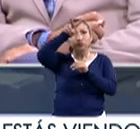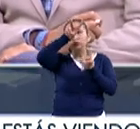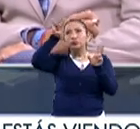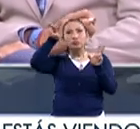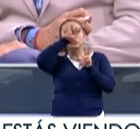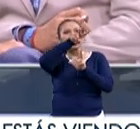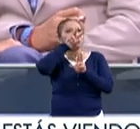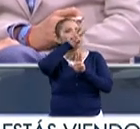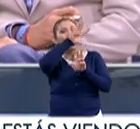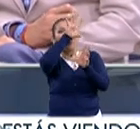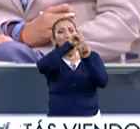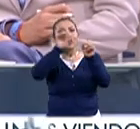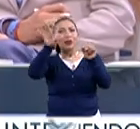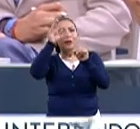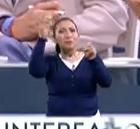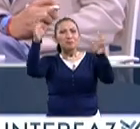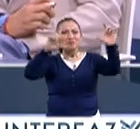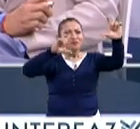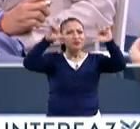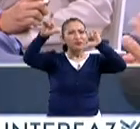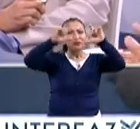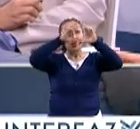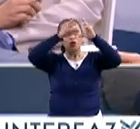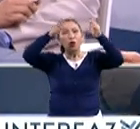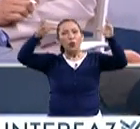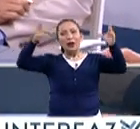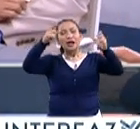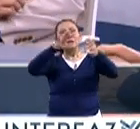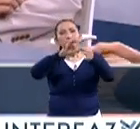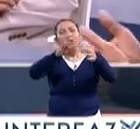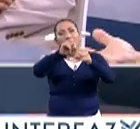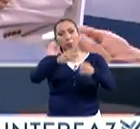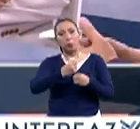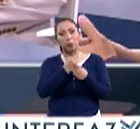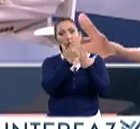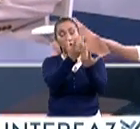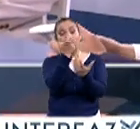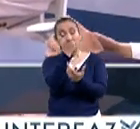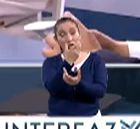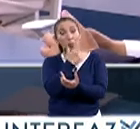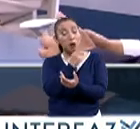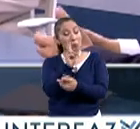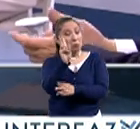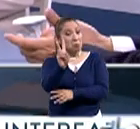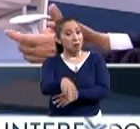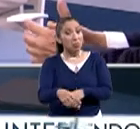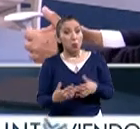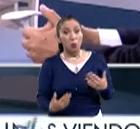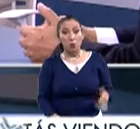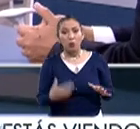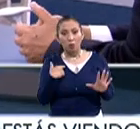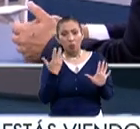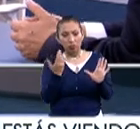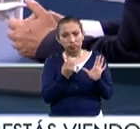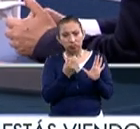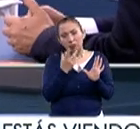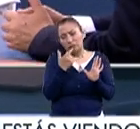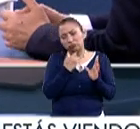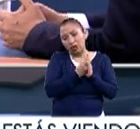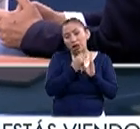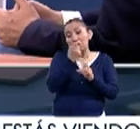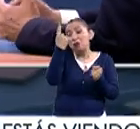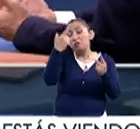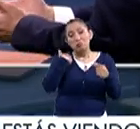un lado al otro, empiezas a ver toda la dimensión de lo que nos está contando el poeta. Es un poeta francamente secreto, por desgracia,